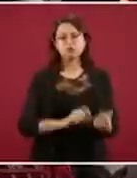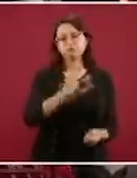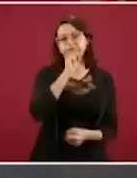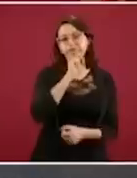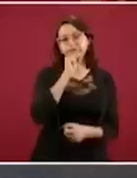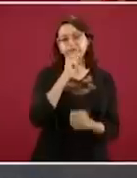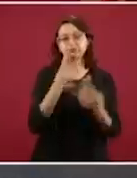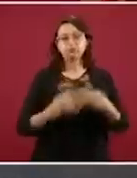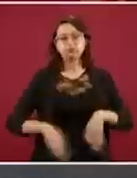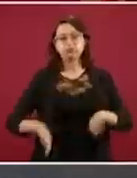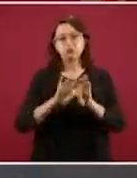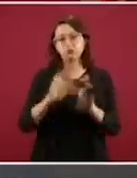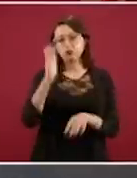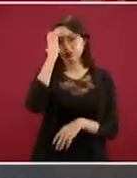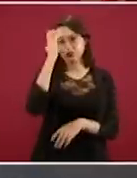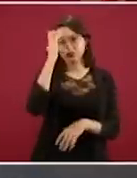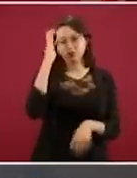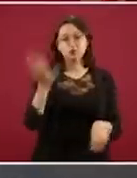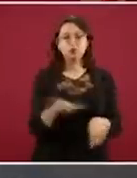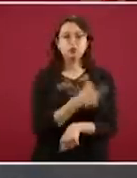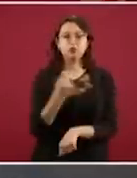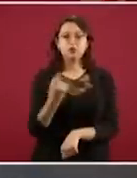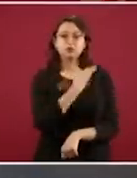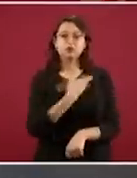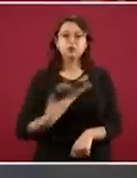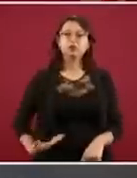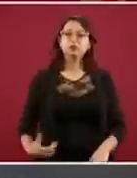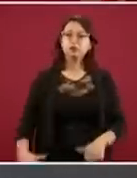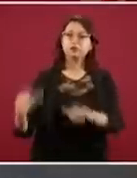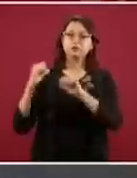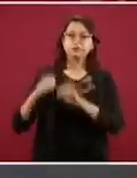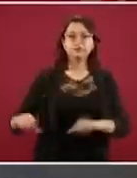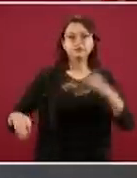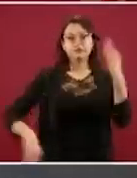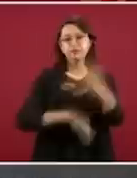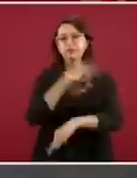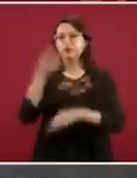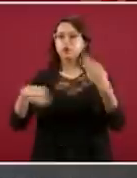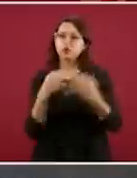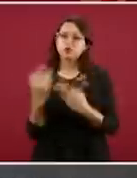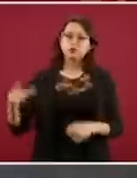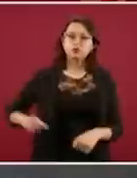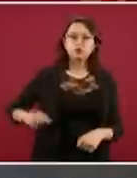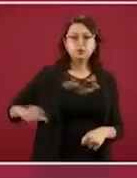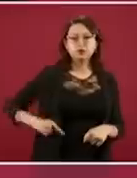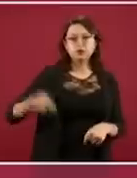el presidente y todas las autoridades, los gobernadores,